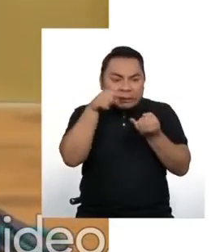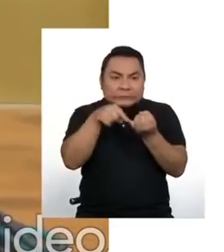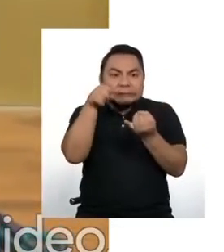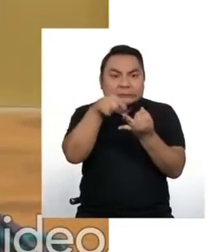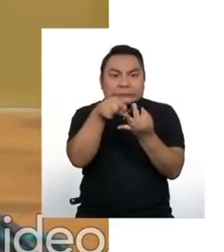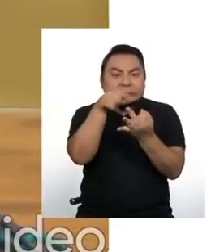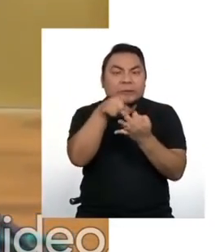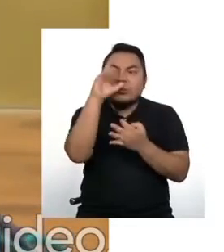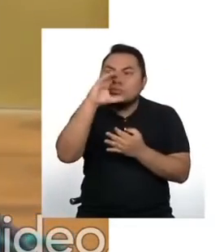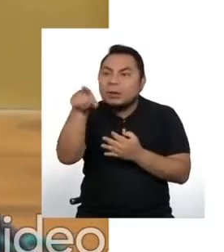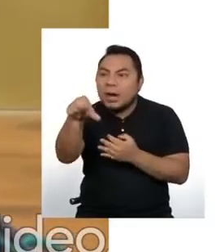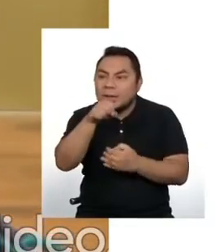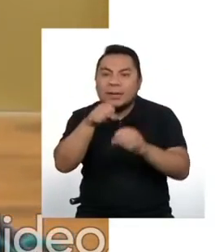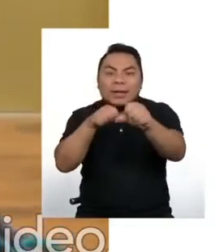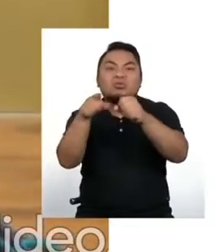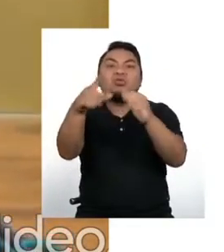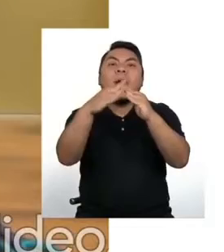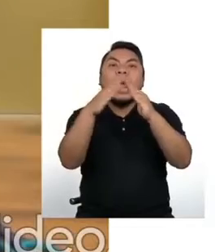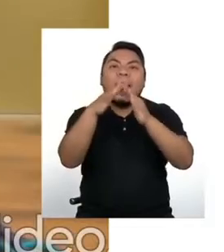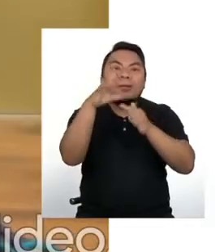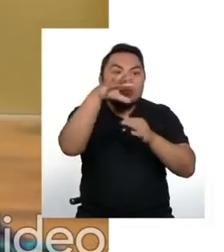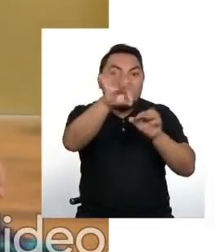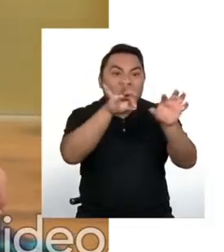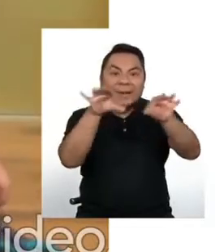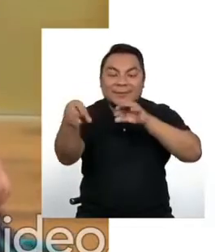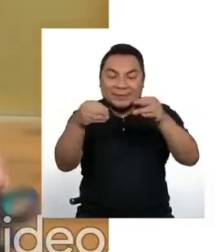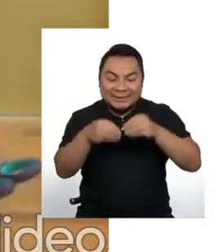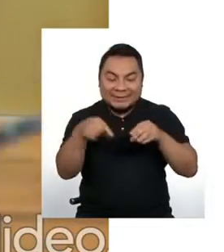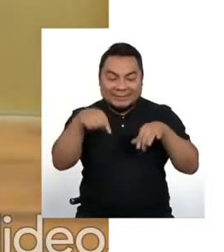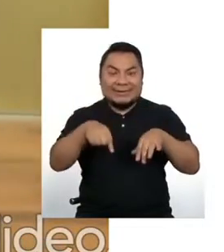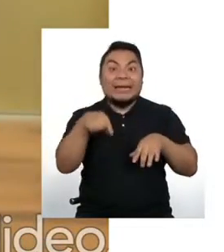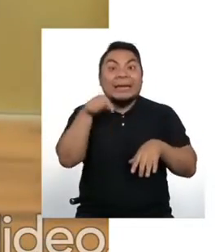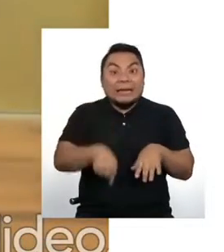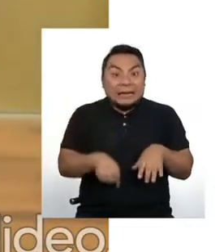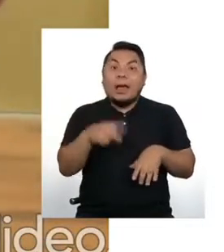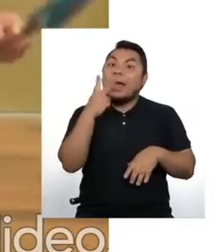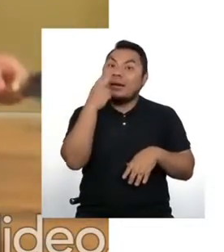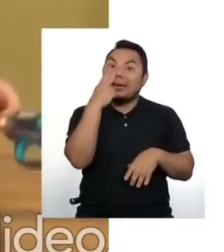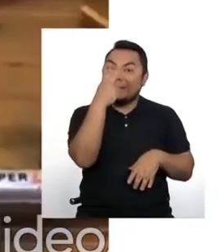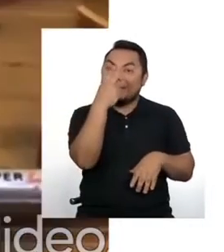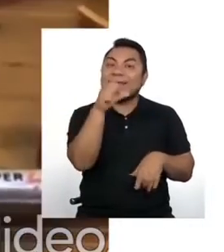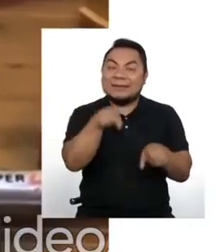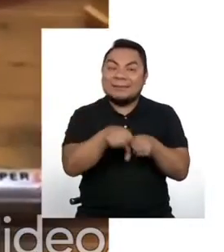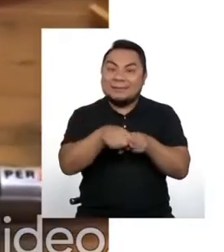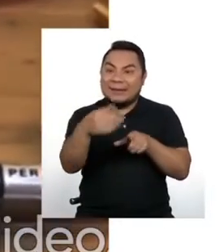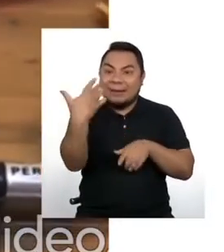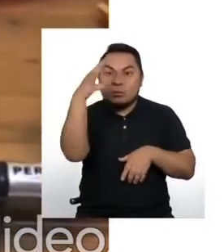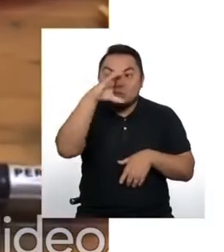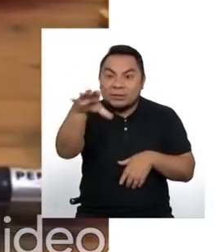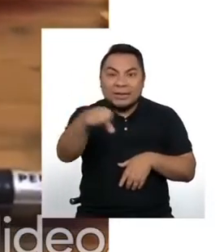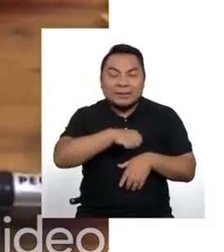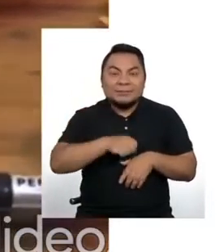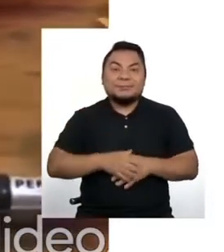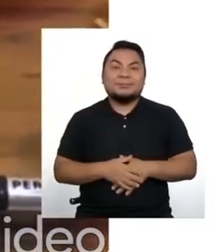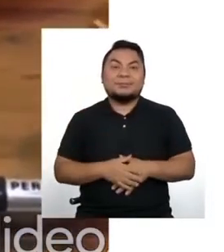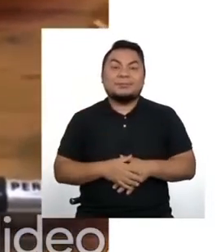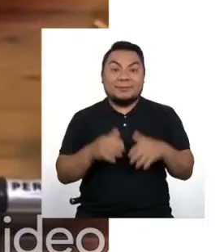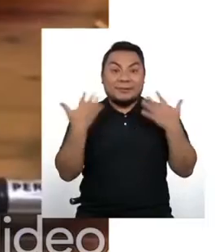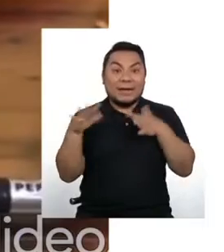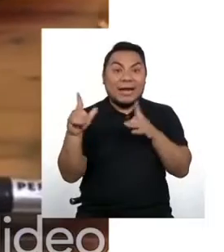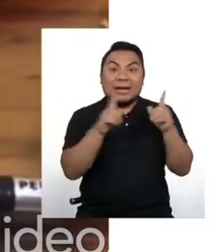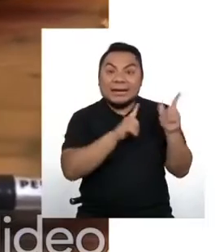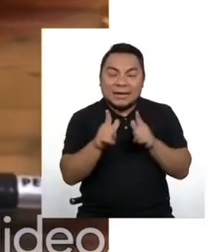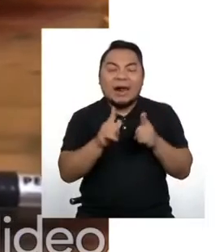limpio y sucio. Si la familia no conoce la lengua de señas peruana, establece una